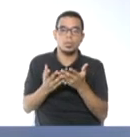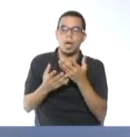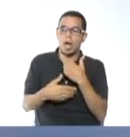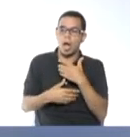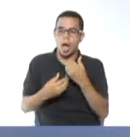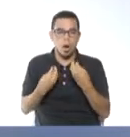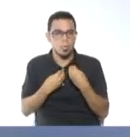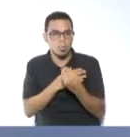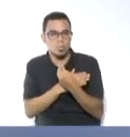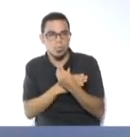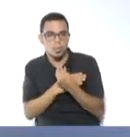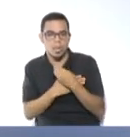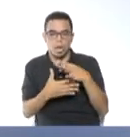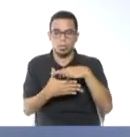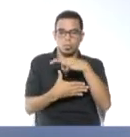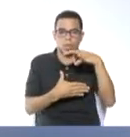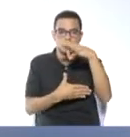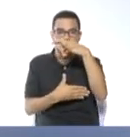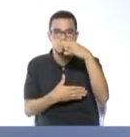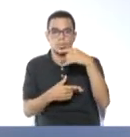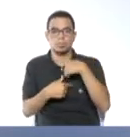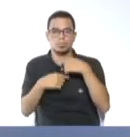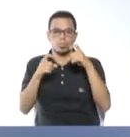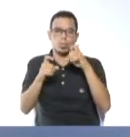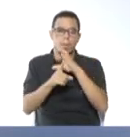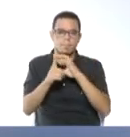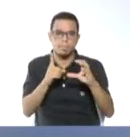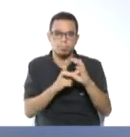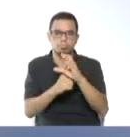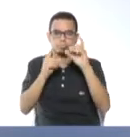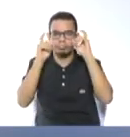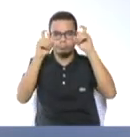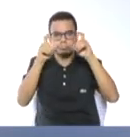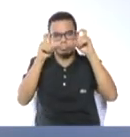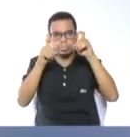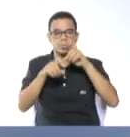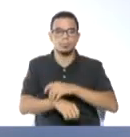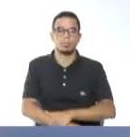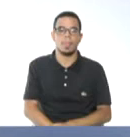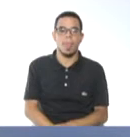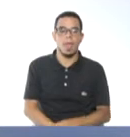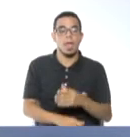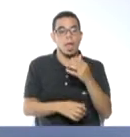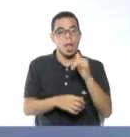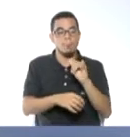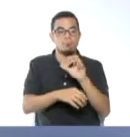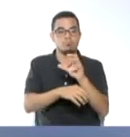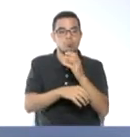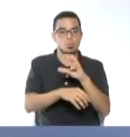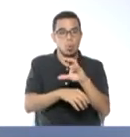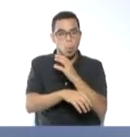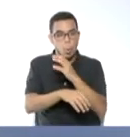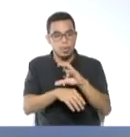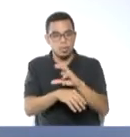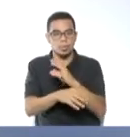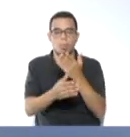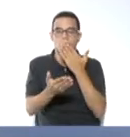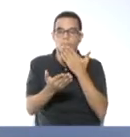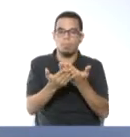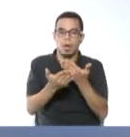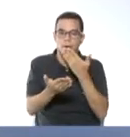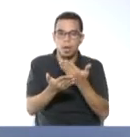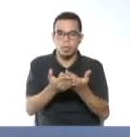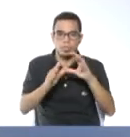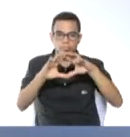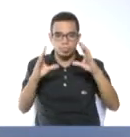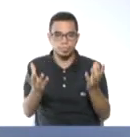la enseñanza de la cultura, ¿no? Entonces, hay un canto que se creó para dar agradecimiento a